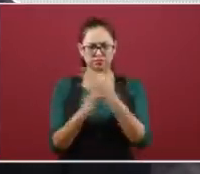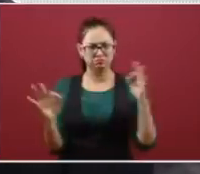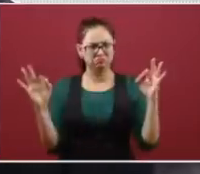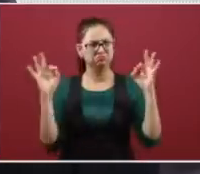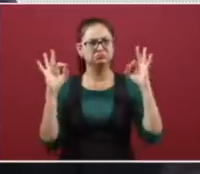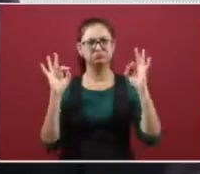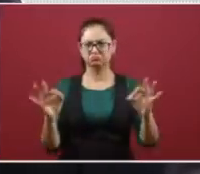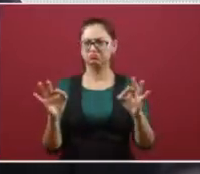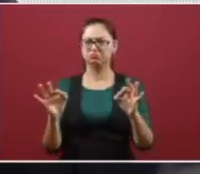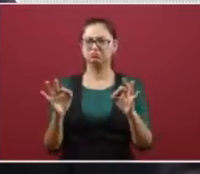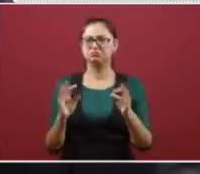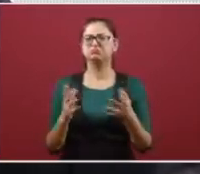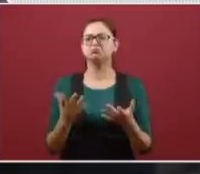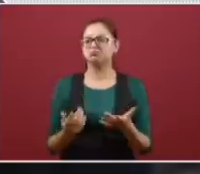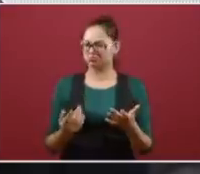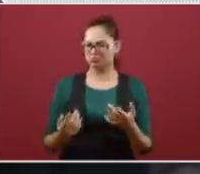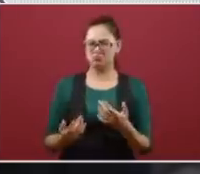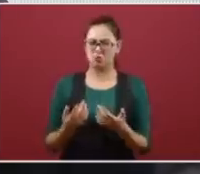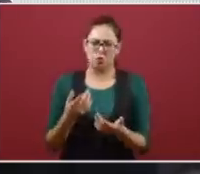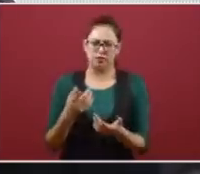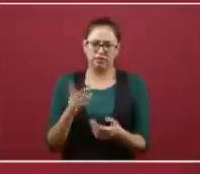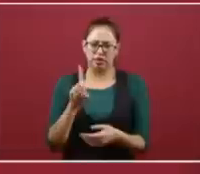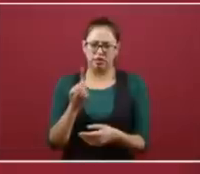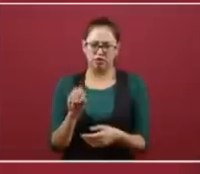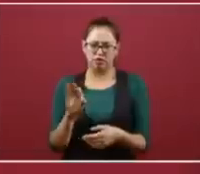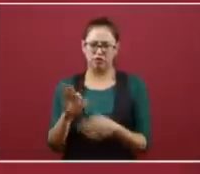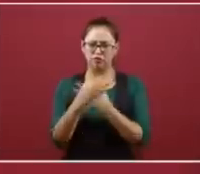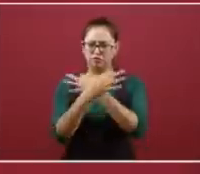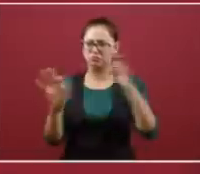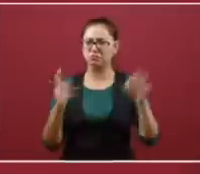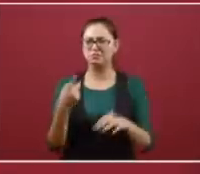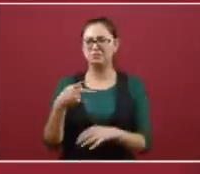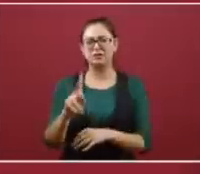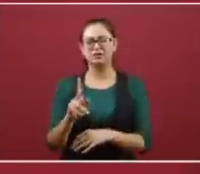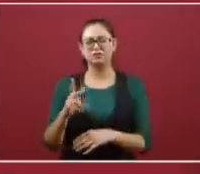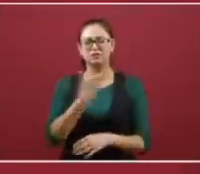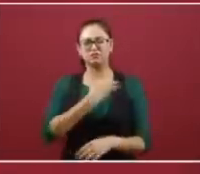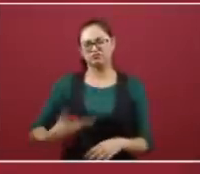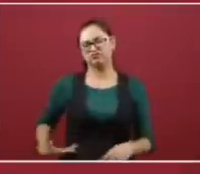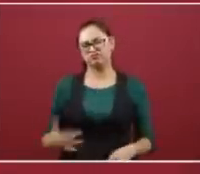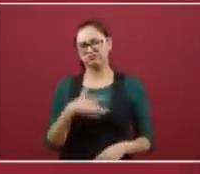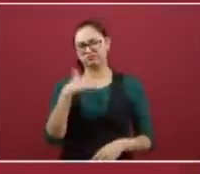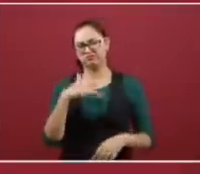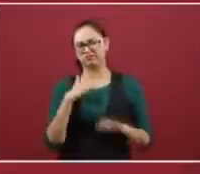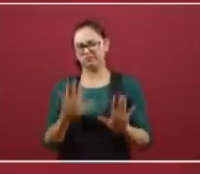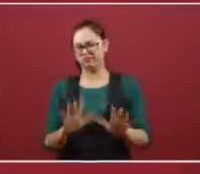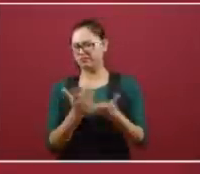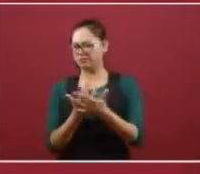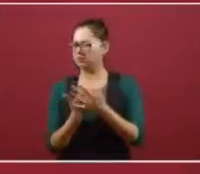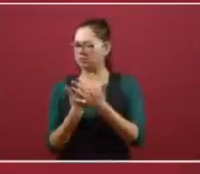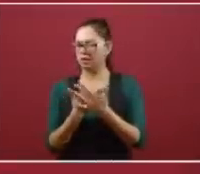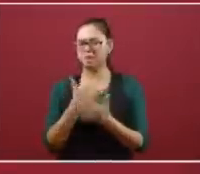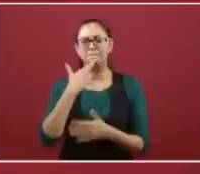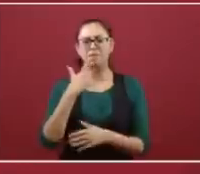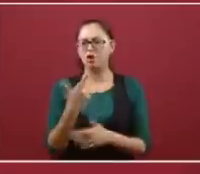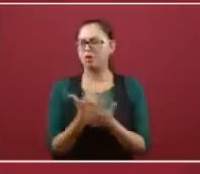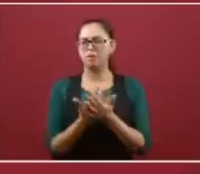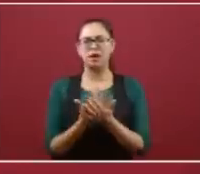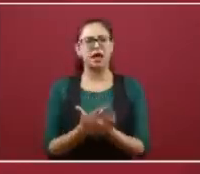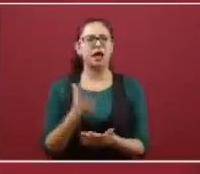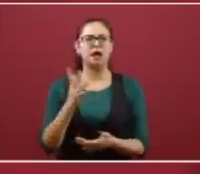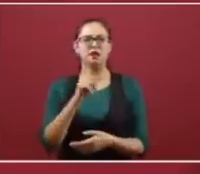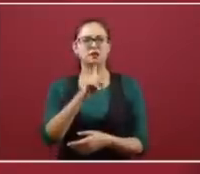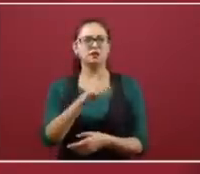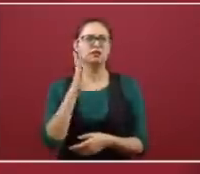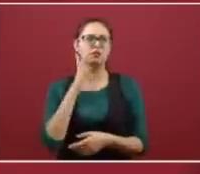la determinación y en coordinación con el legislativo fue esperar a que todos se pudieran pronunciar y lo hicieron